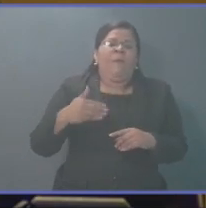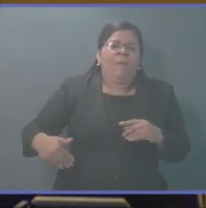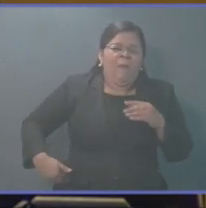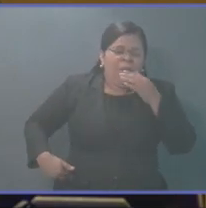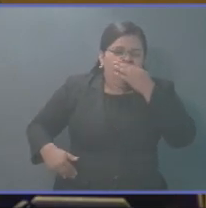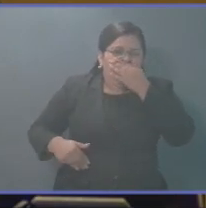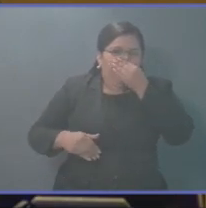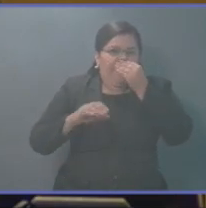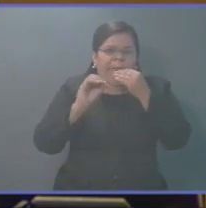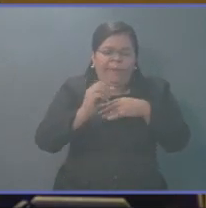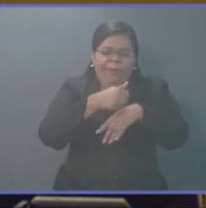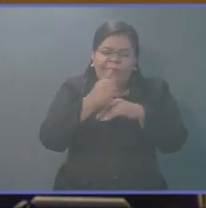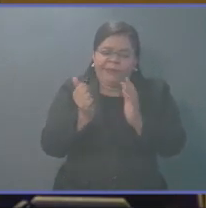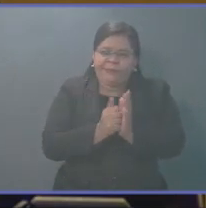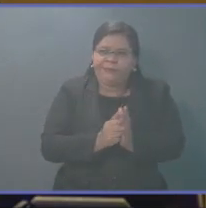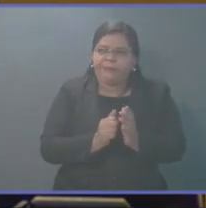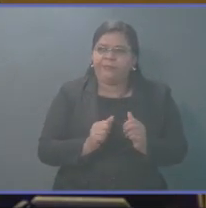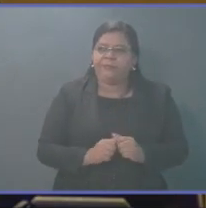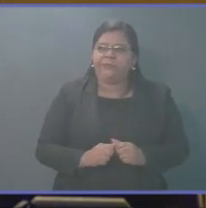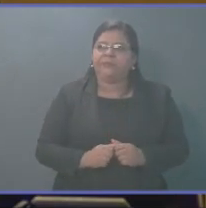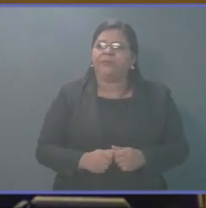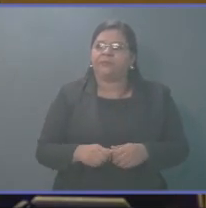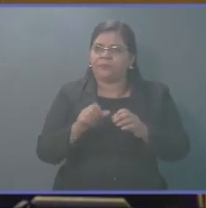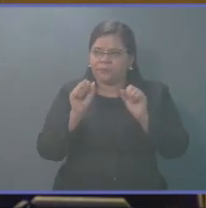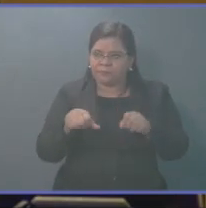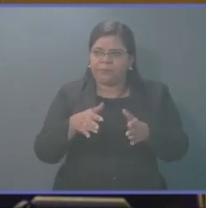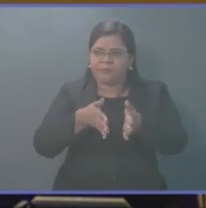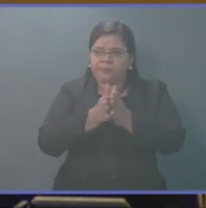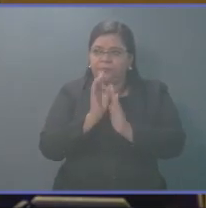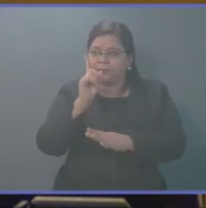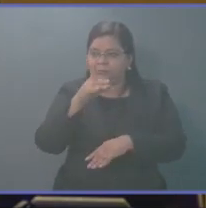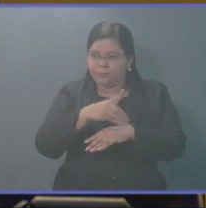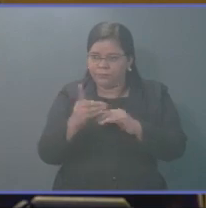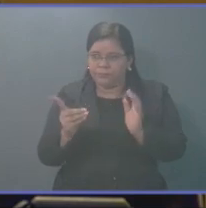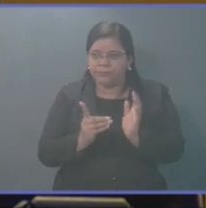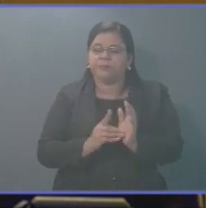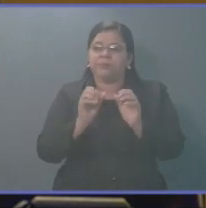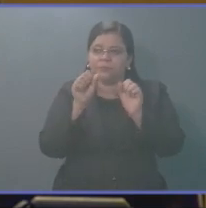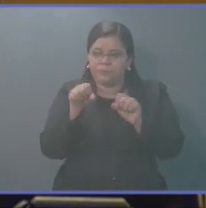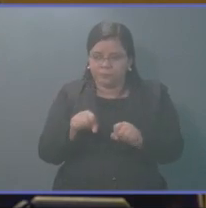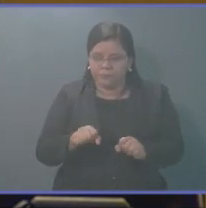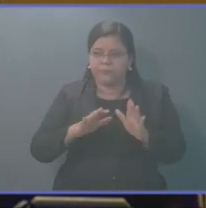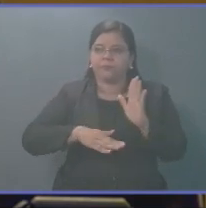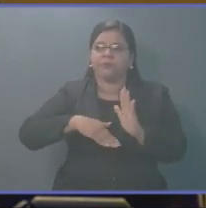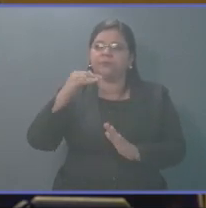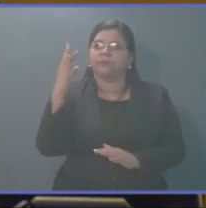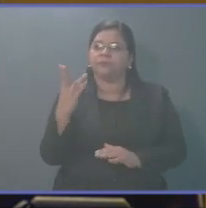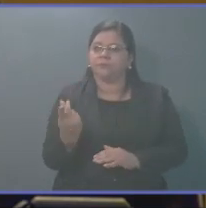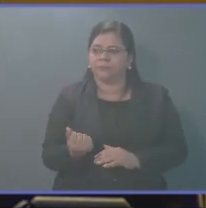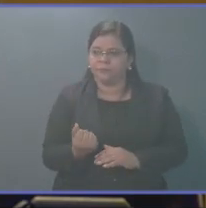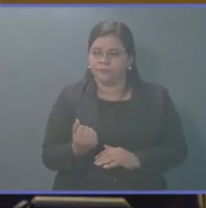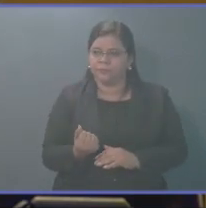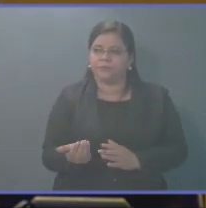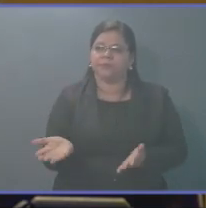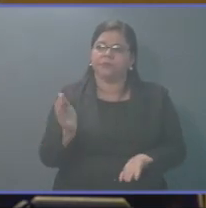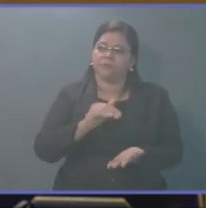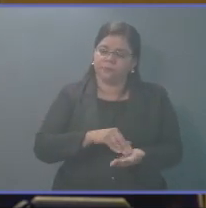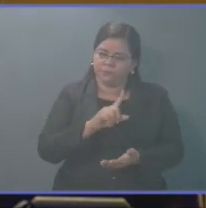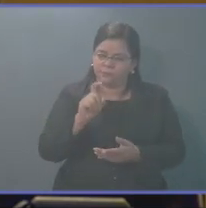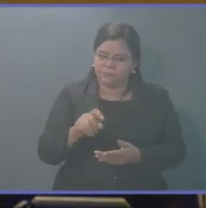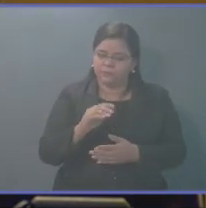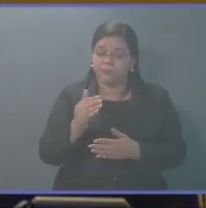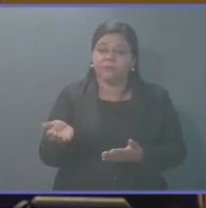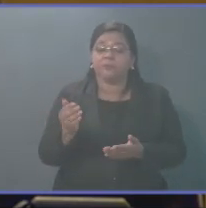presidente o la Asamblea, en su caso, a solicitud de un diputado, podrá ampliar el número de repreguntas